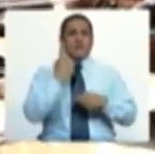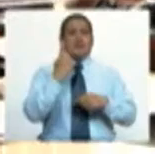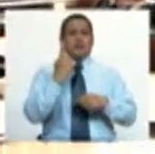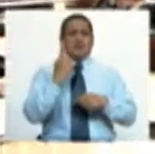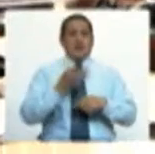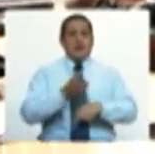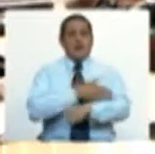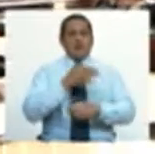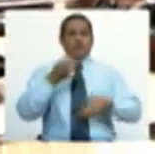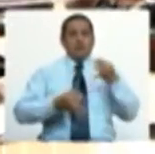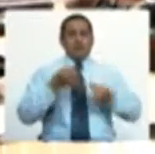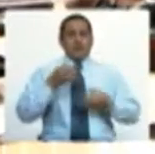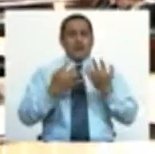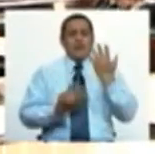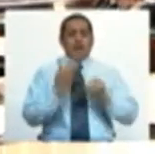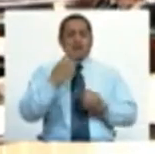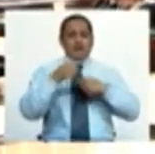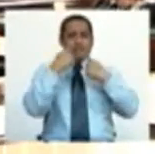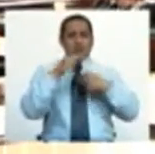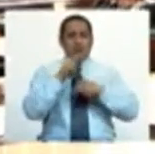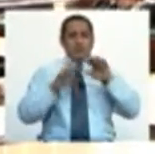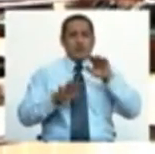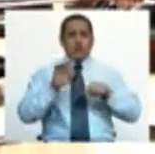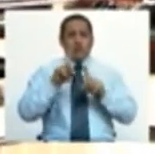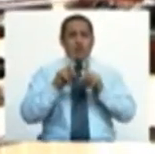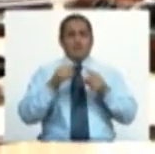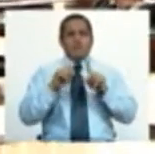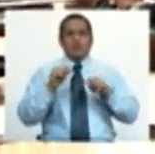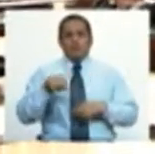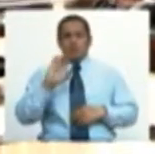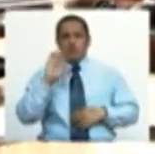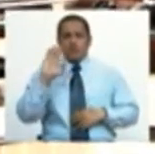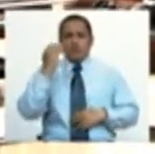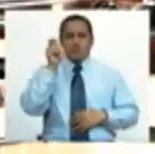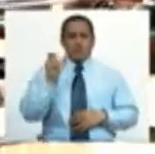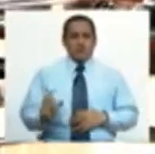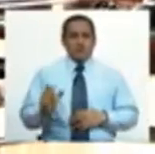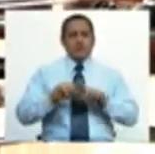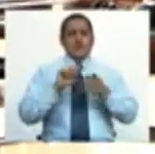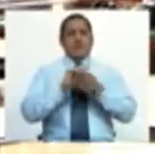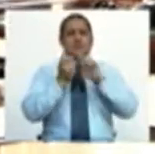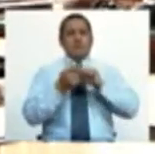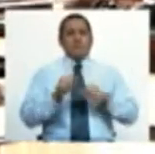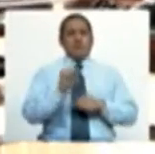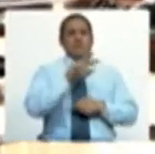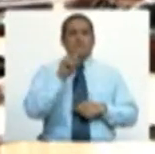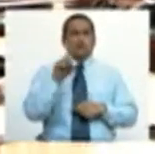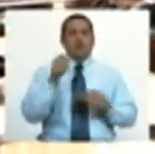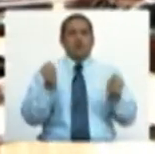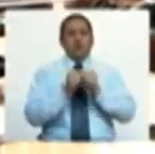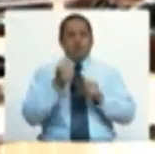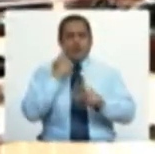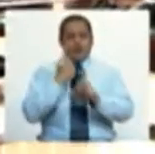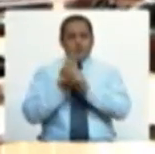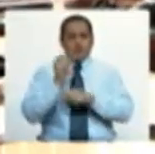primera audiencia para el 14 de marzo del 2011 y se dice que como no estuvo el procesado, se reprogramó para el 21 con